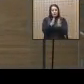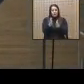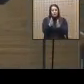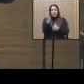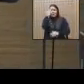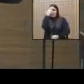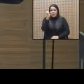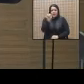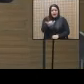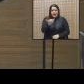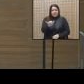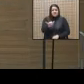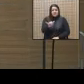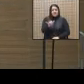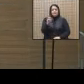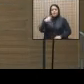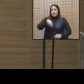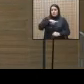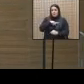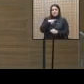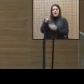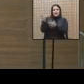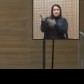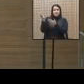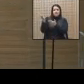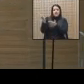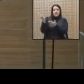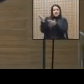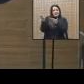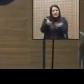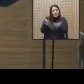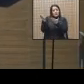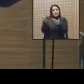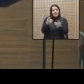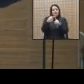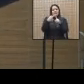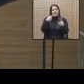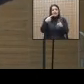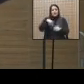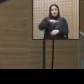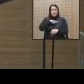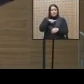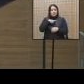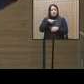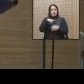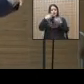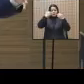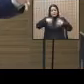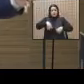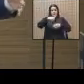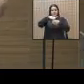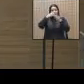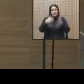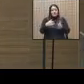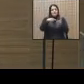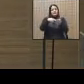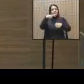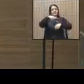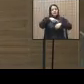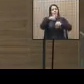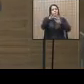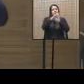Porque así nos han traído, así nos han traído. Nos han traído desde que somos diputados en este periodo constitucional